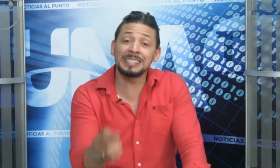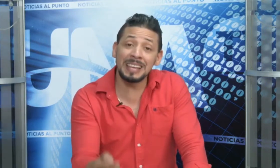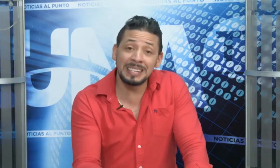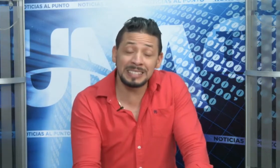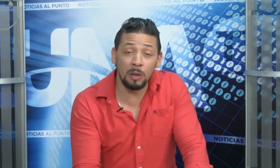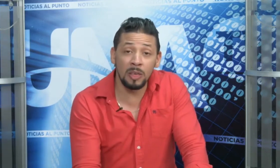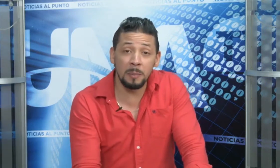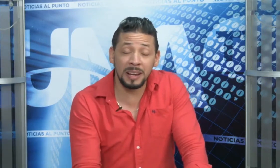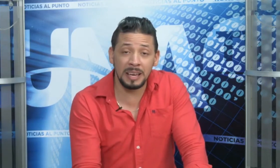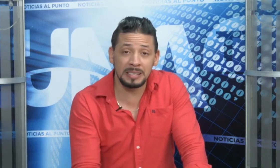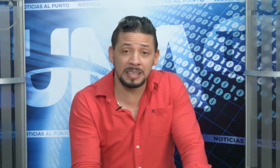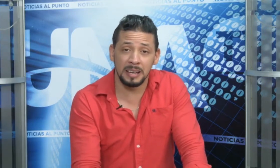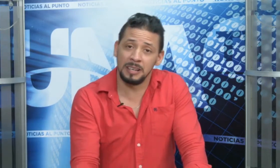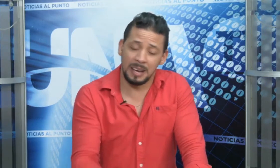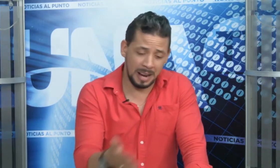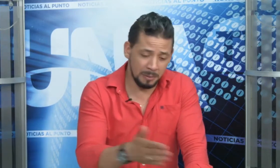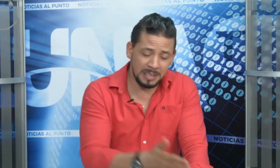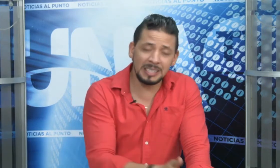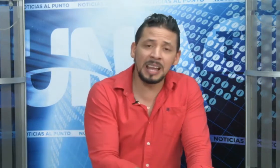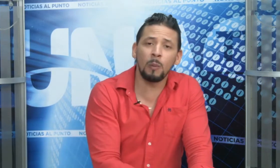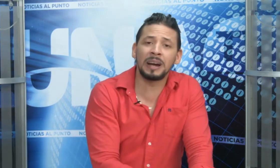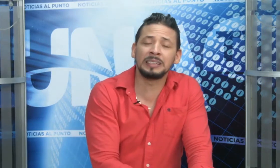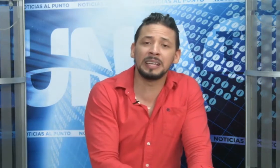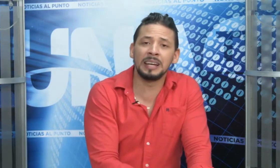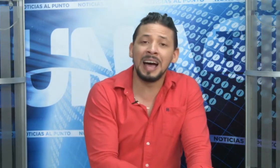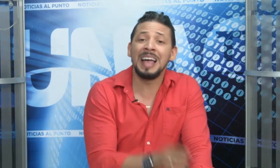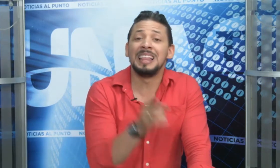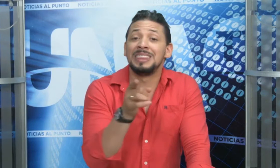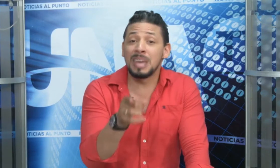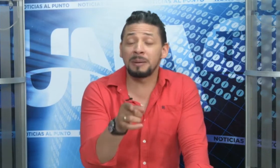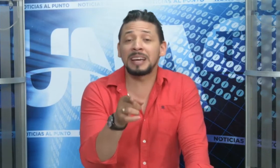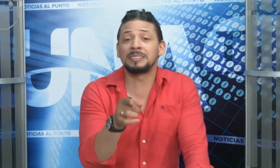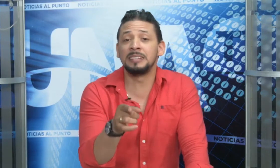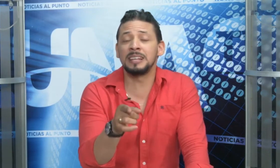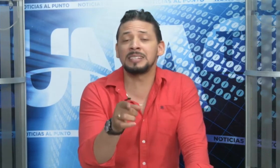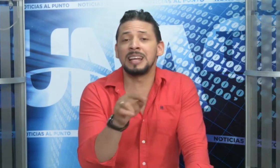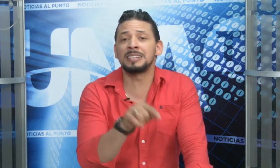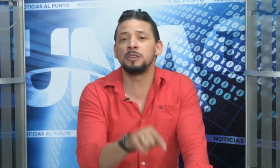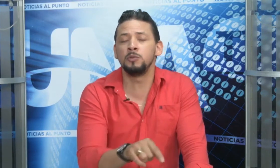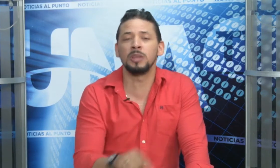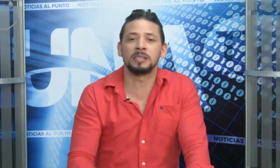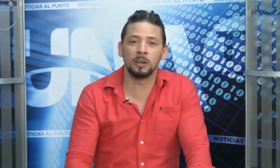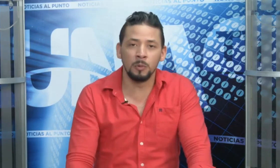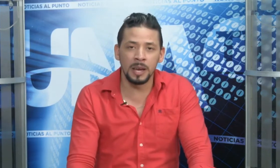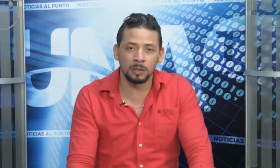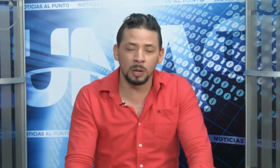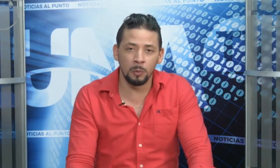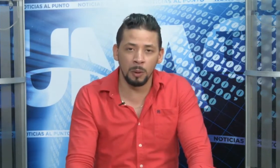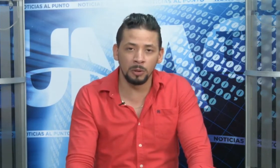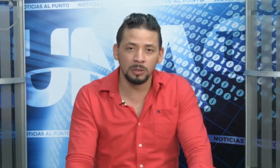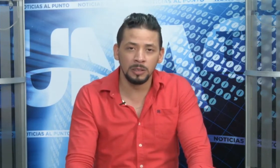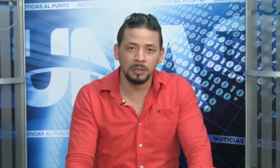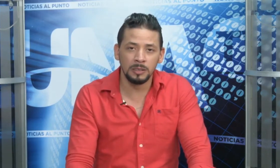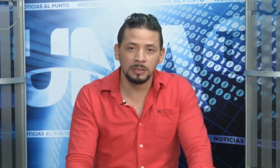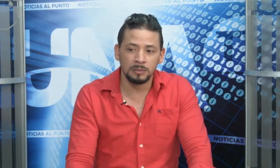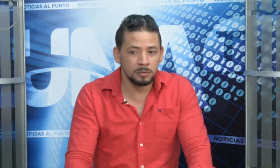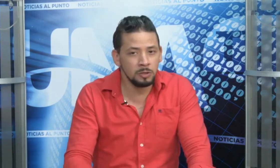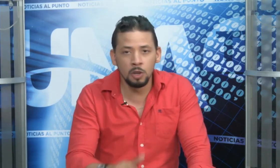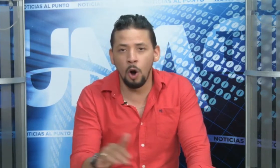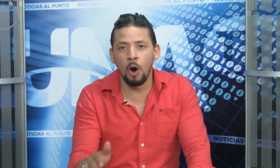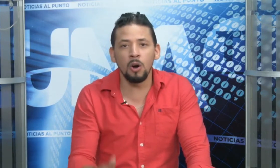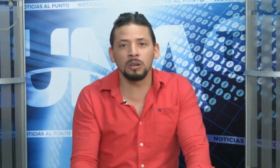extenderse el estado de emergencia a la vez la cuarentena deben extenderse las ayudas del gobierno al pueblo